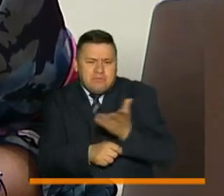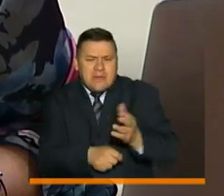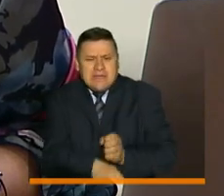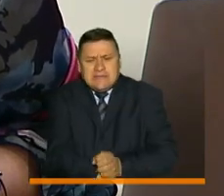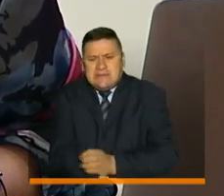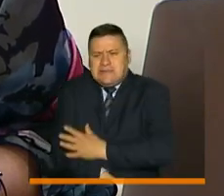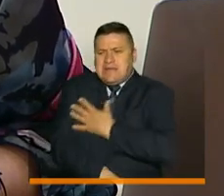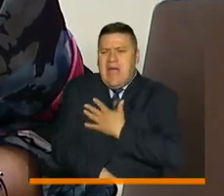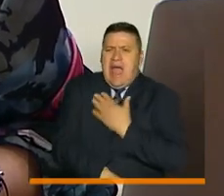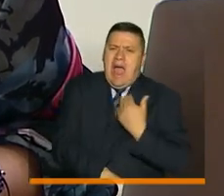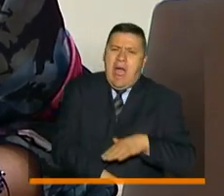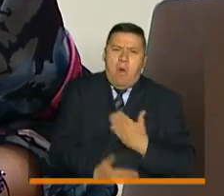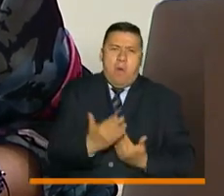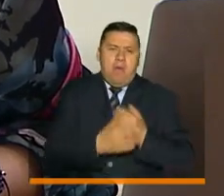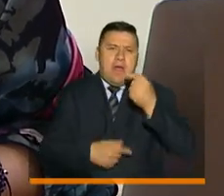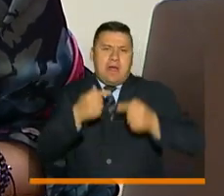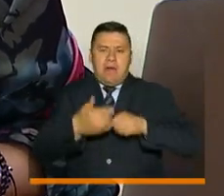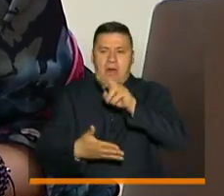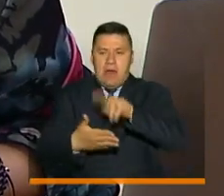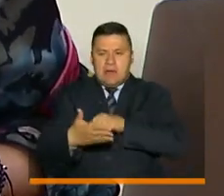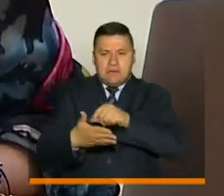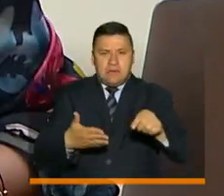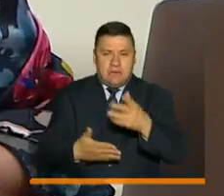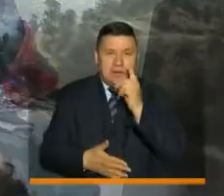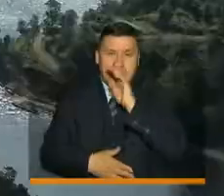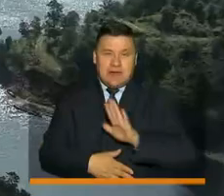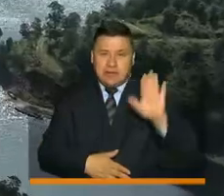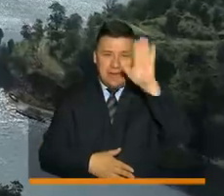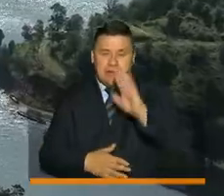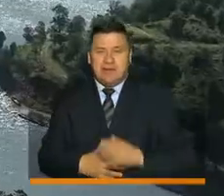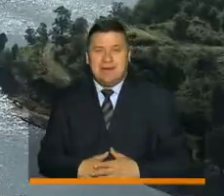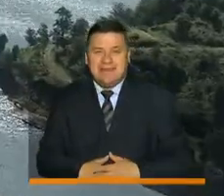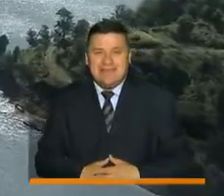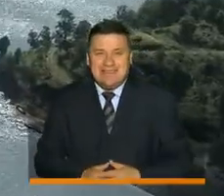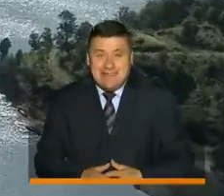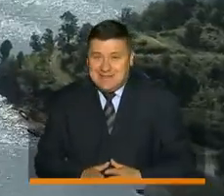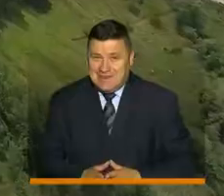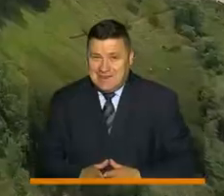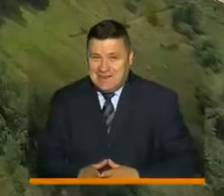contar en este nuevo concurso de escritura a nivel nacional.